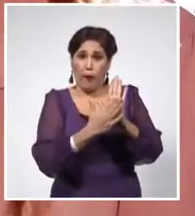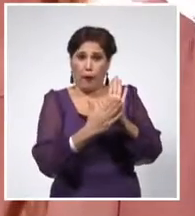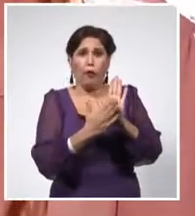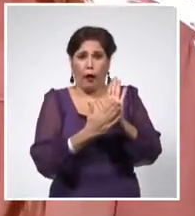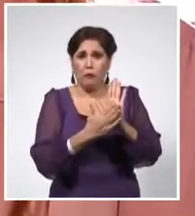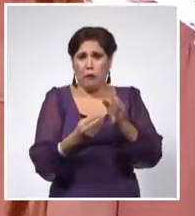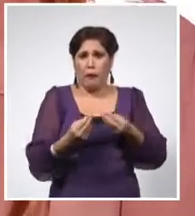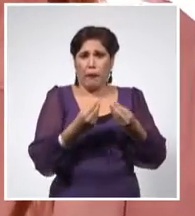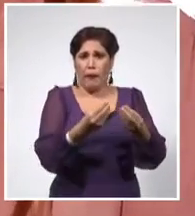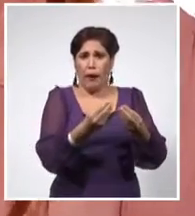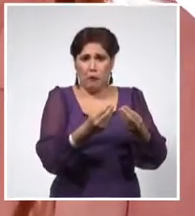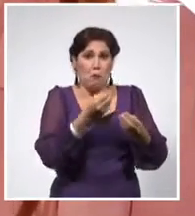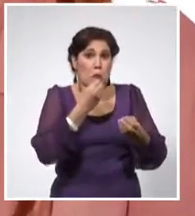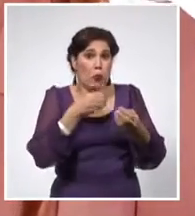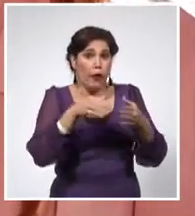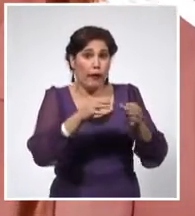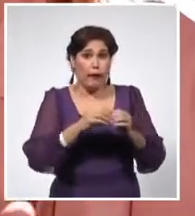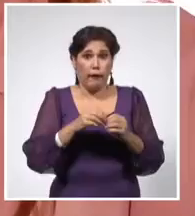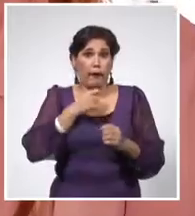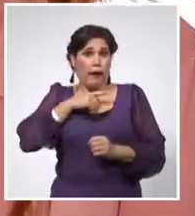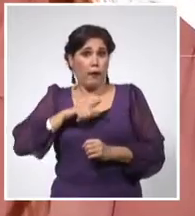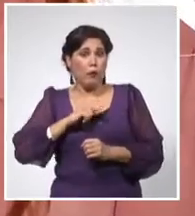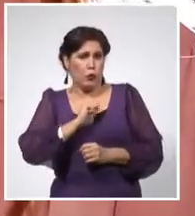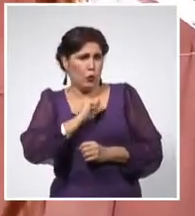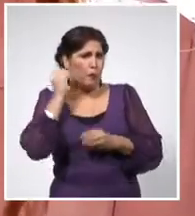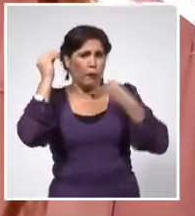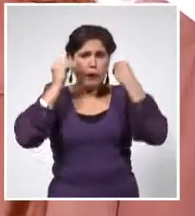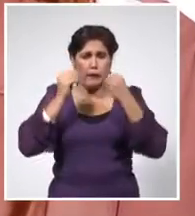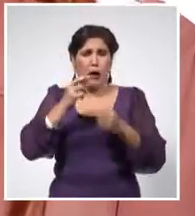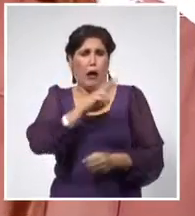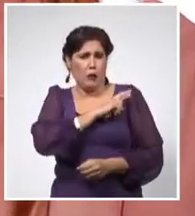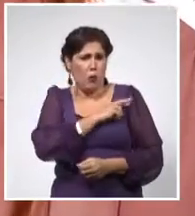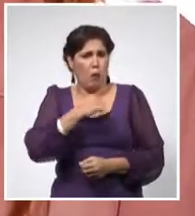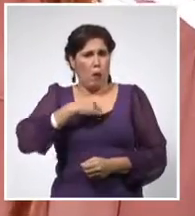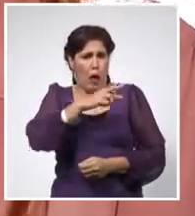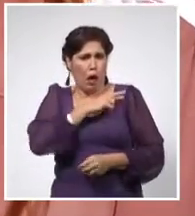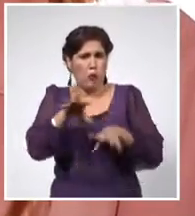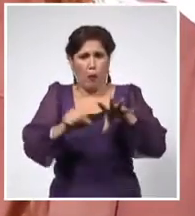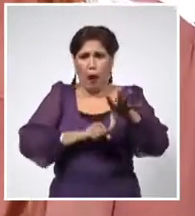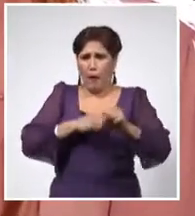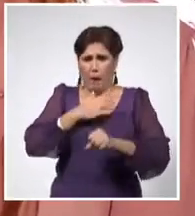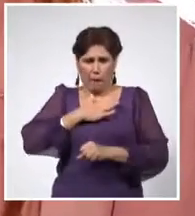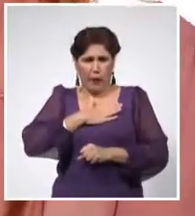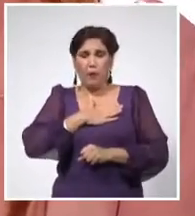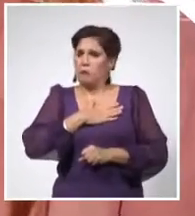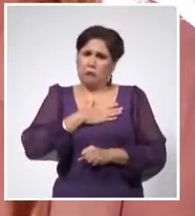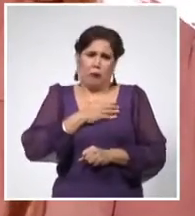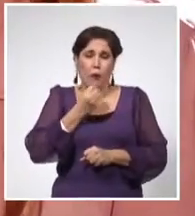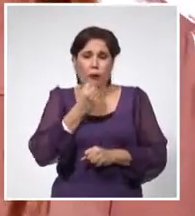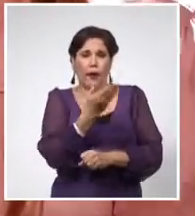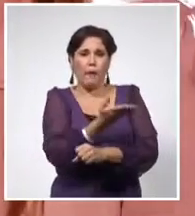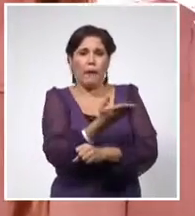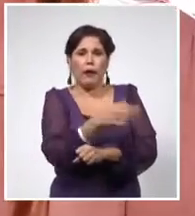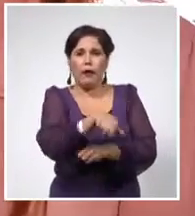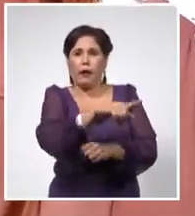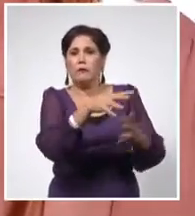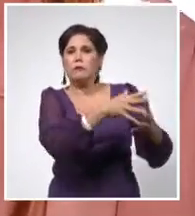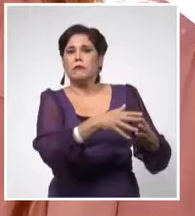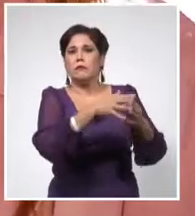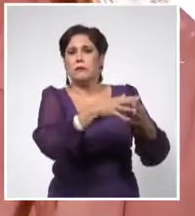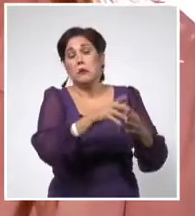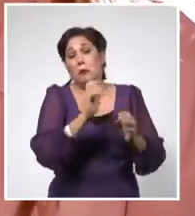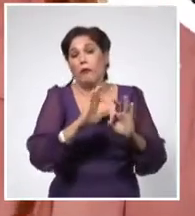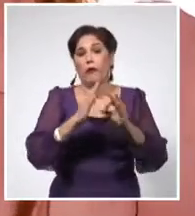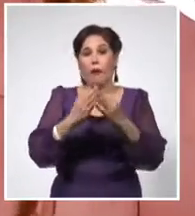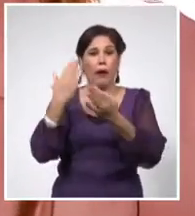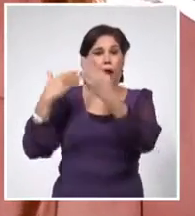ser demandantes. Es decir, sus sucesores hoy pueden interponer demanda por lo que le ocurrió a un